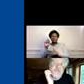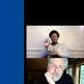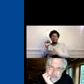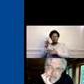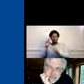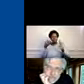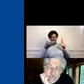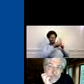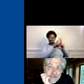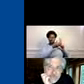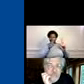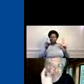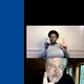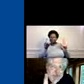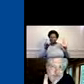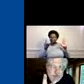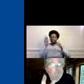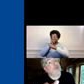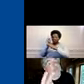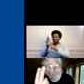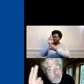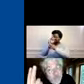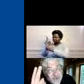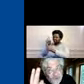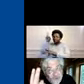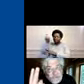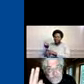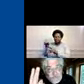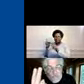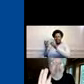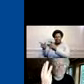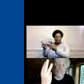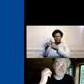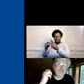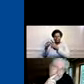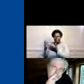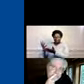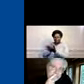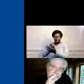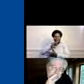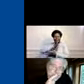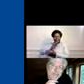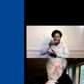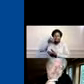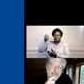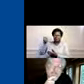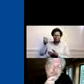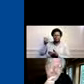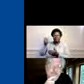tiempo ha llegado. Tienen que darles respeto profesional, renumeración y